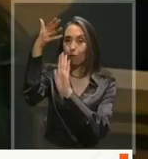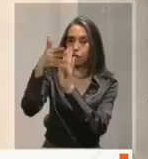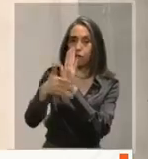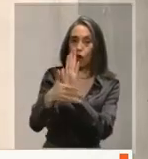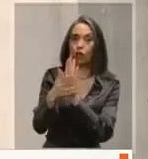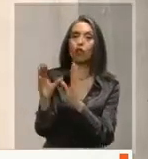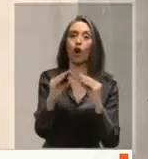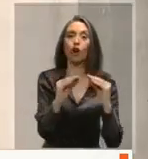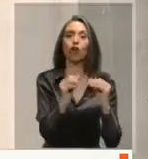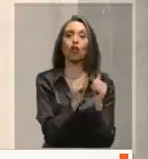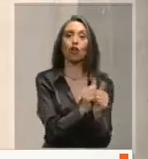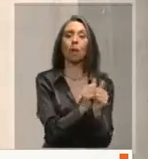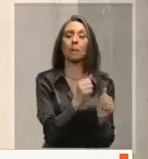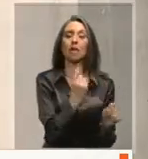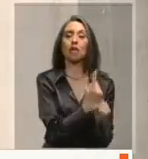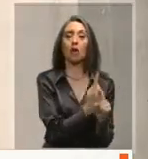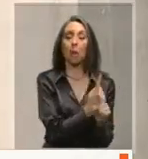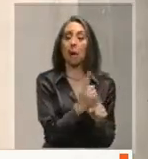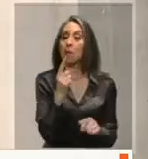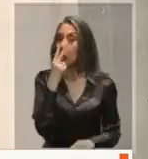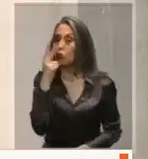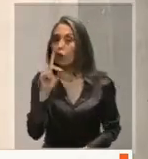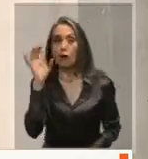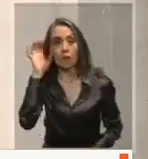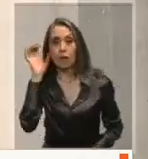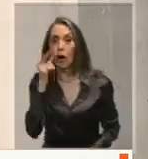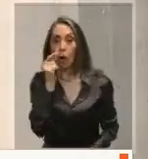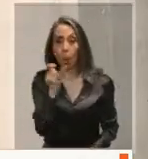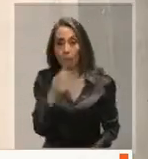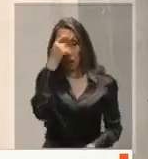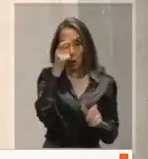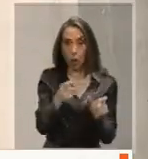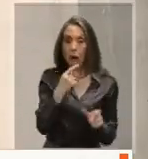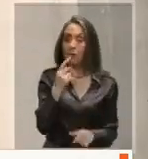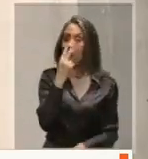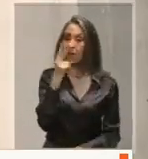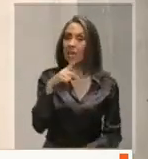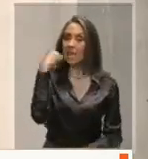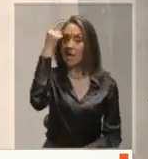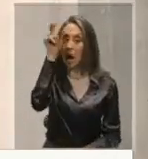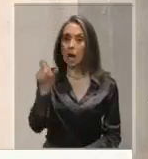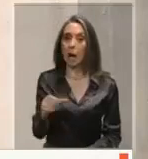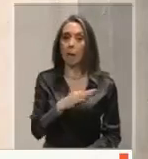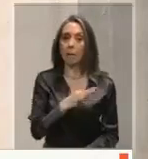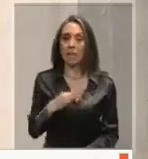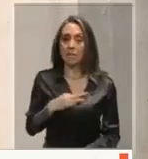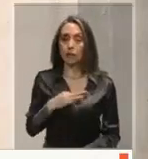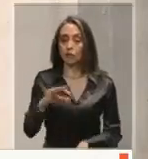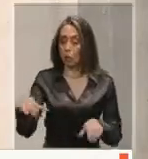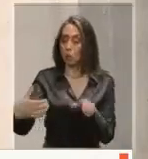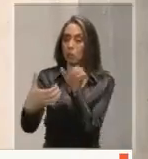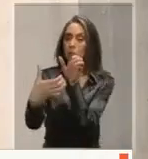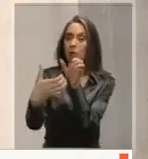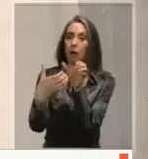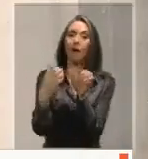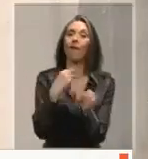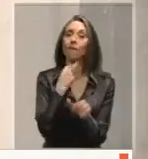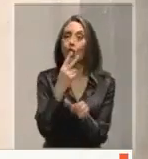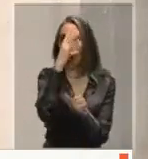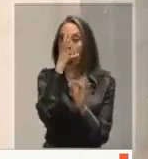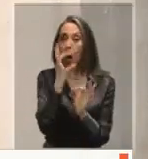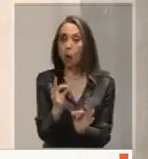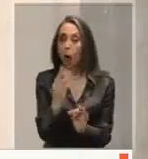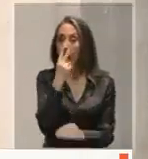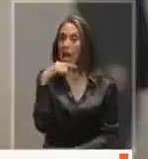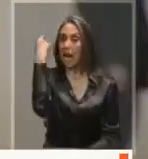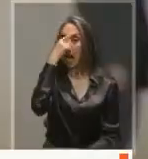muy bien. El guardia le dice, yo vi al ministro en el teléfono, y su voz era la misma, se veía